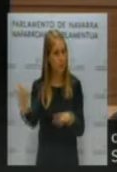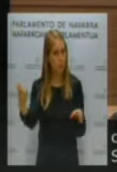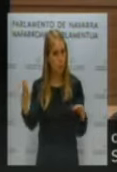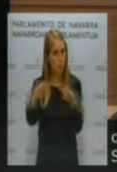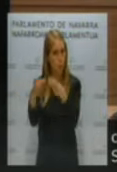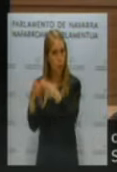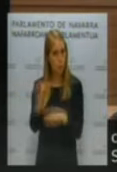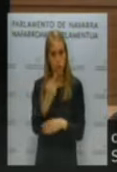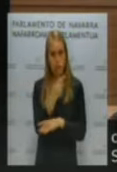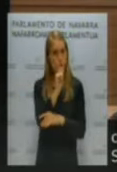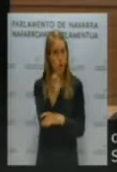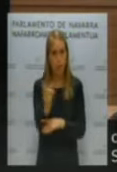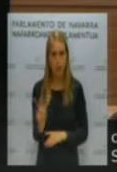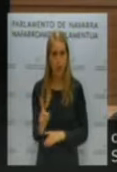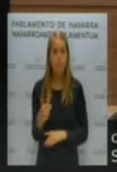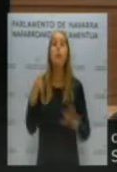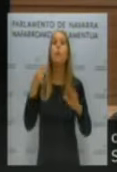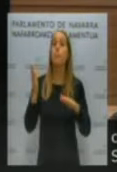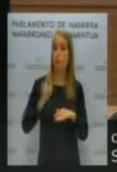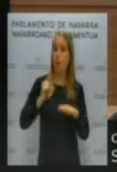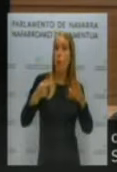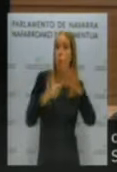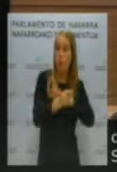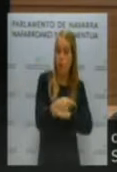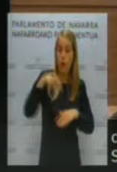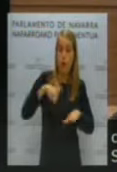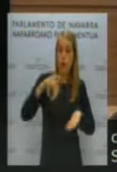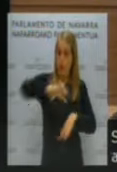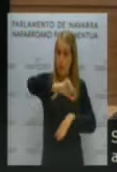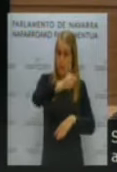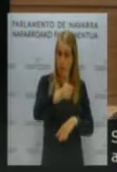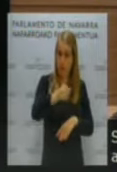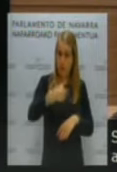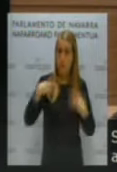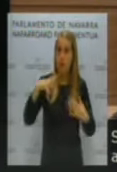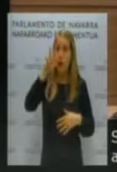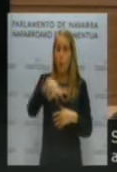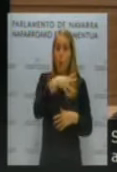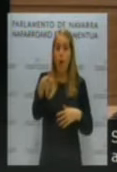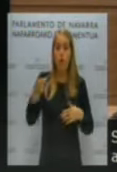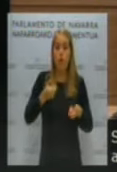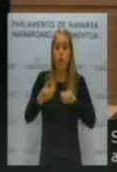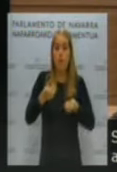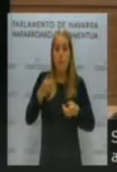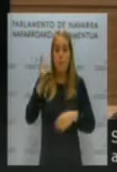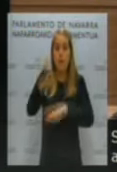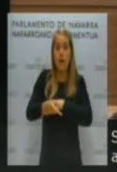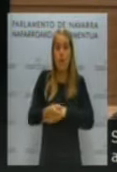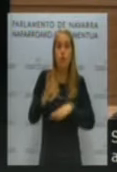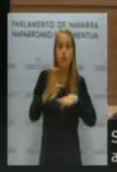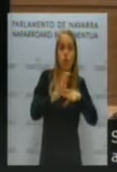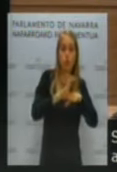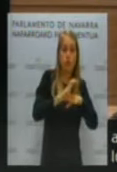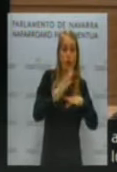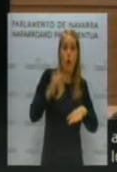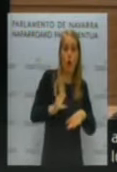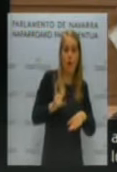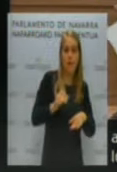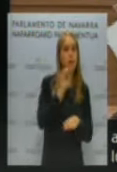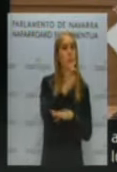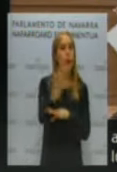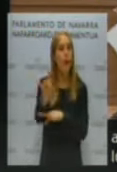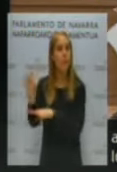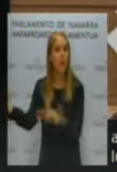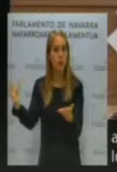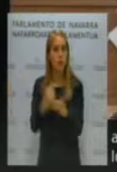los grupos. Que, por cierto, hay una moción aprobada en este Parlamento para que el cuadro de mando, si el señor consejero lo tiene, lo remita inmediatamente y